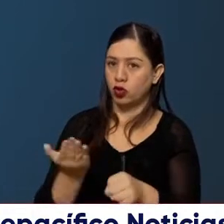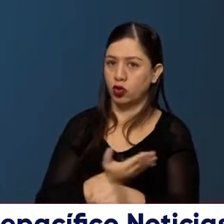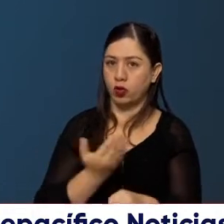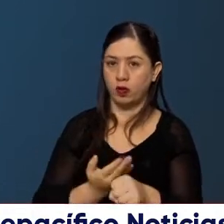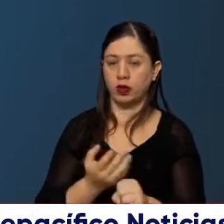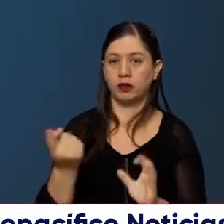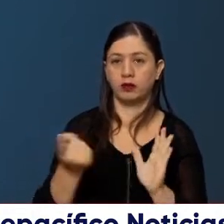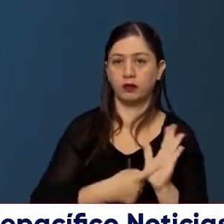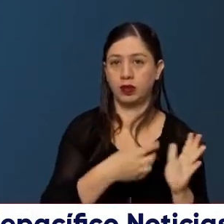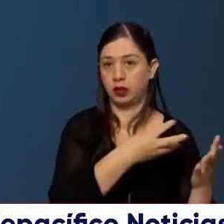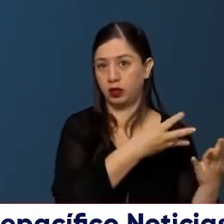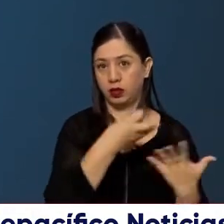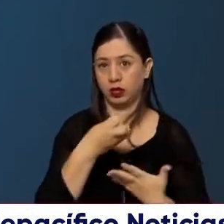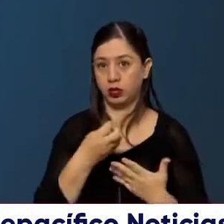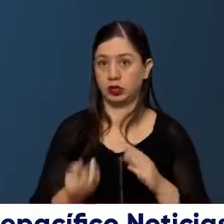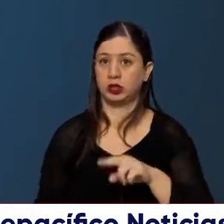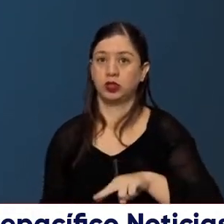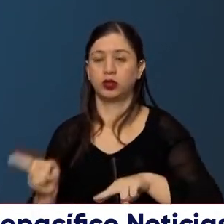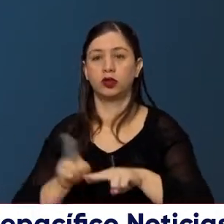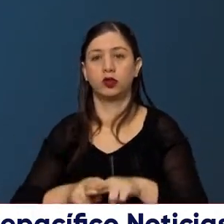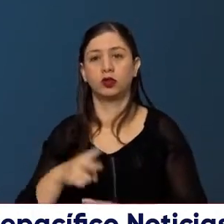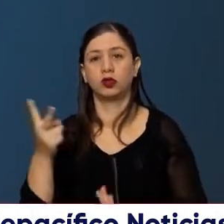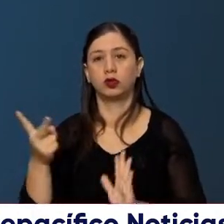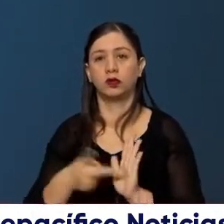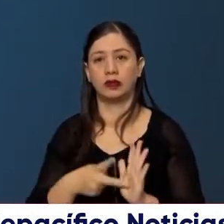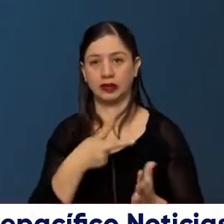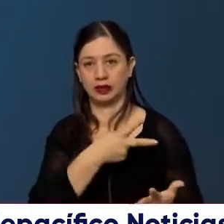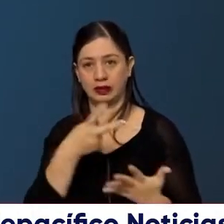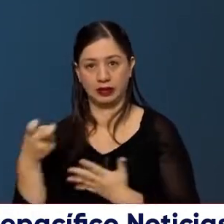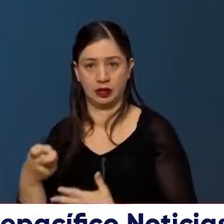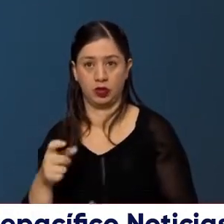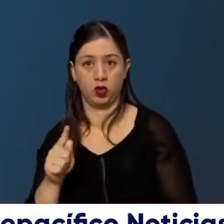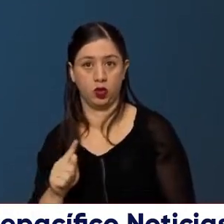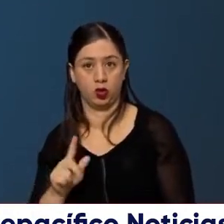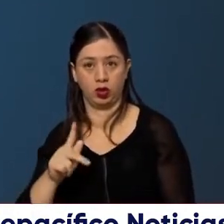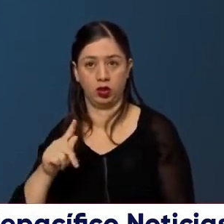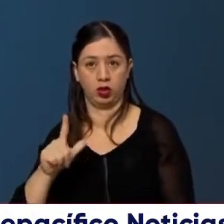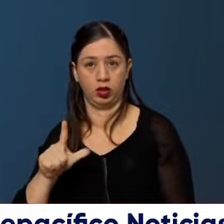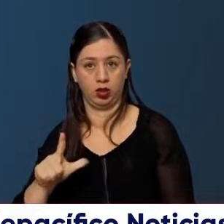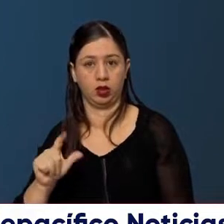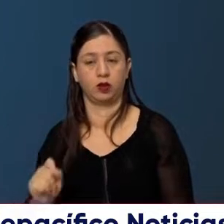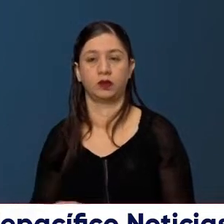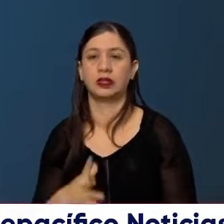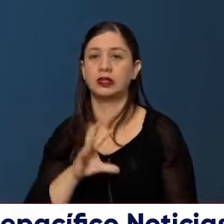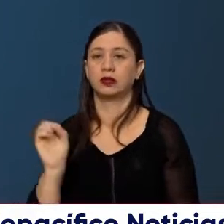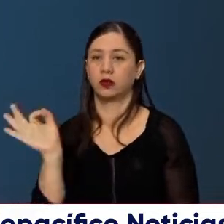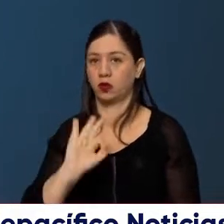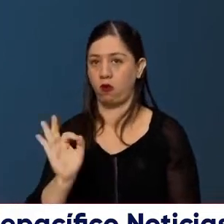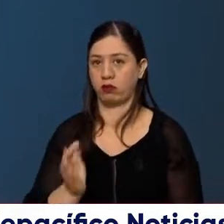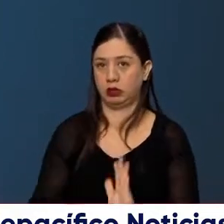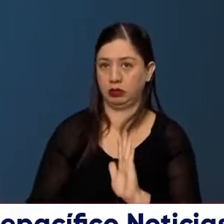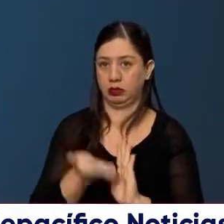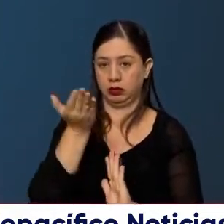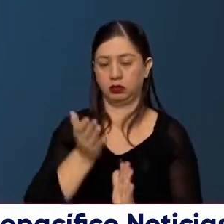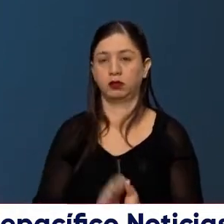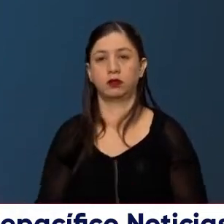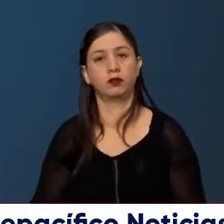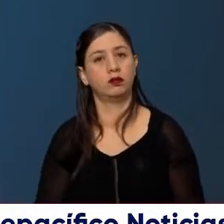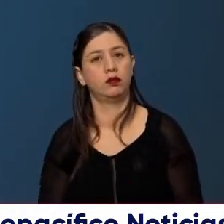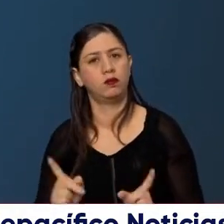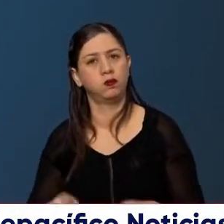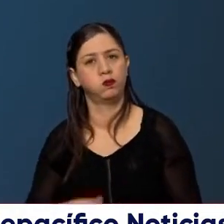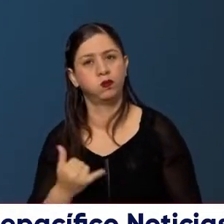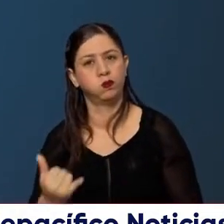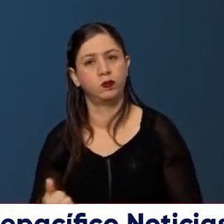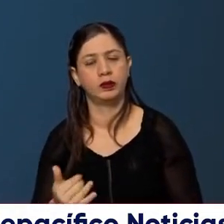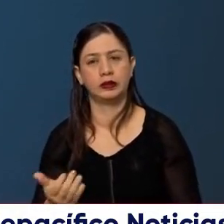de 1.800 a 2.700 el kilo, una variación del 50%. Por otro lado, también está